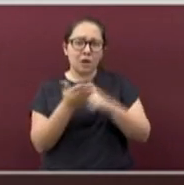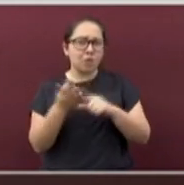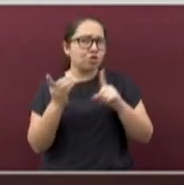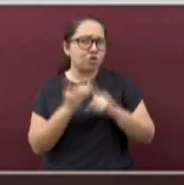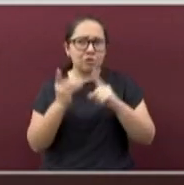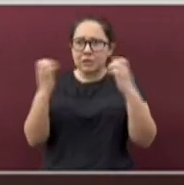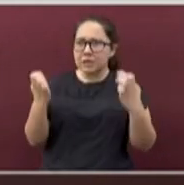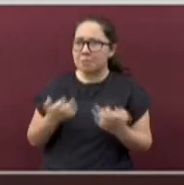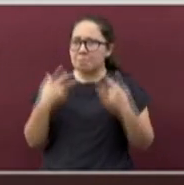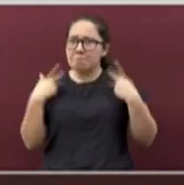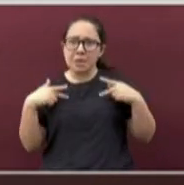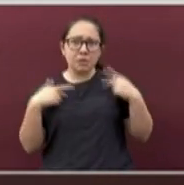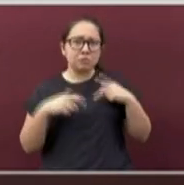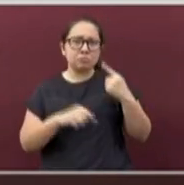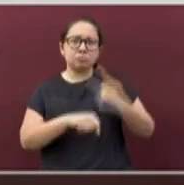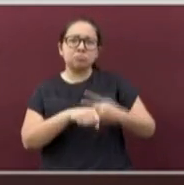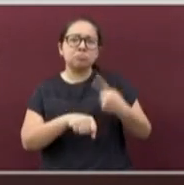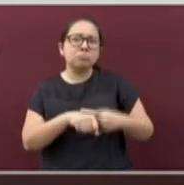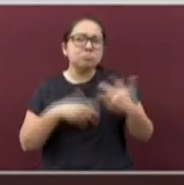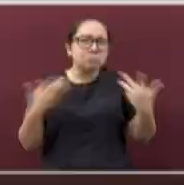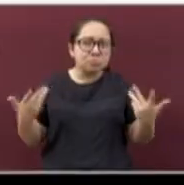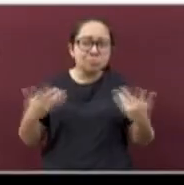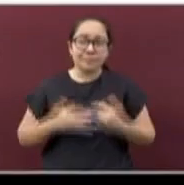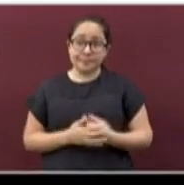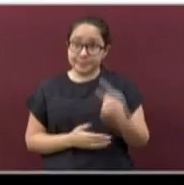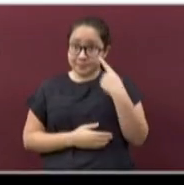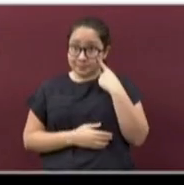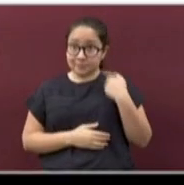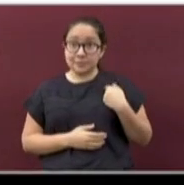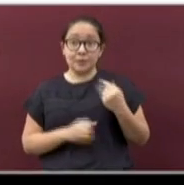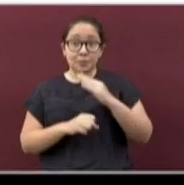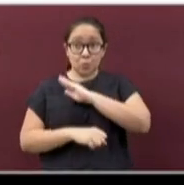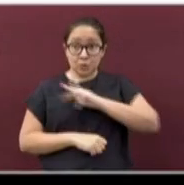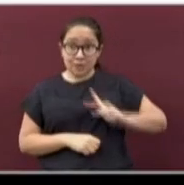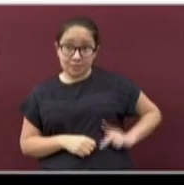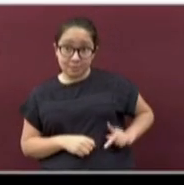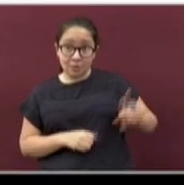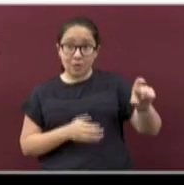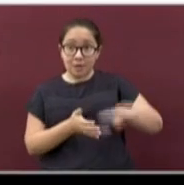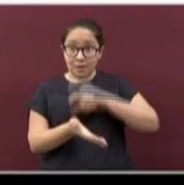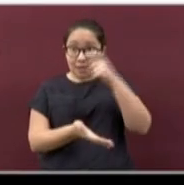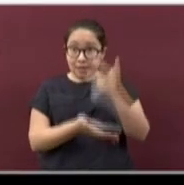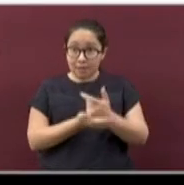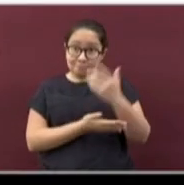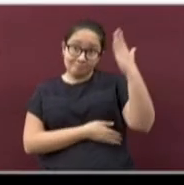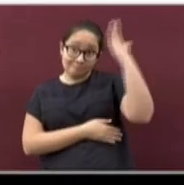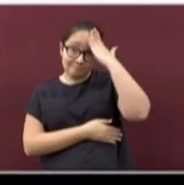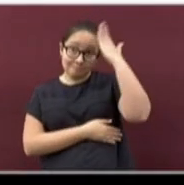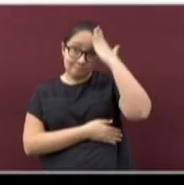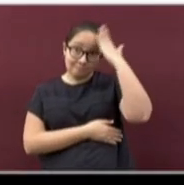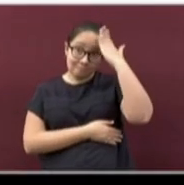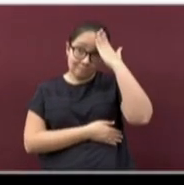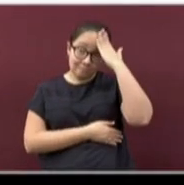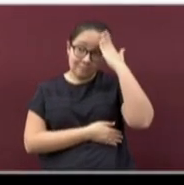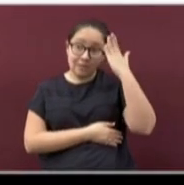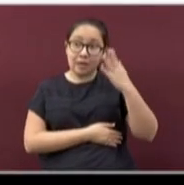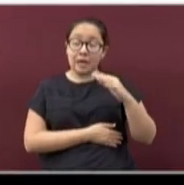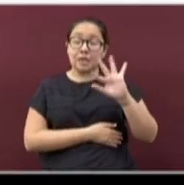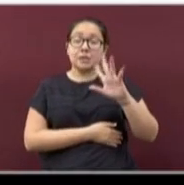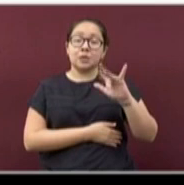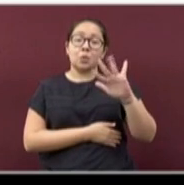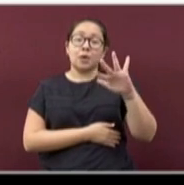casos activos a los que hago referencia. Fíjense, el municipio de Jalapa encabeza la lista, pues presenta